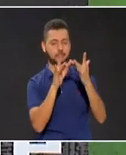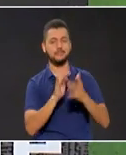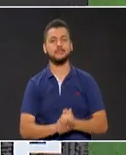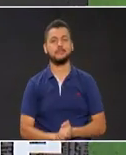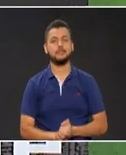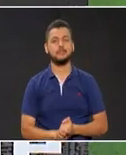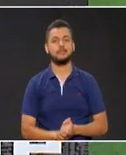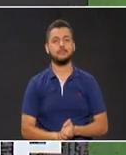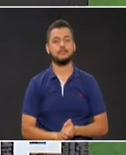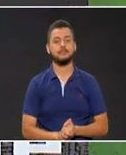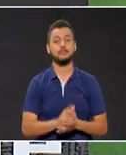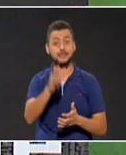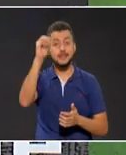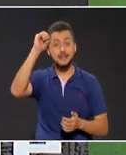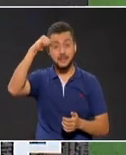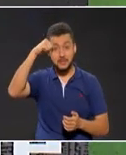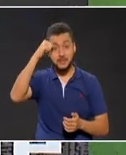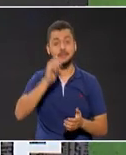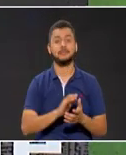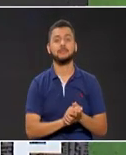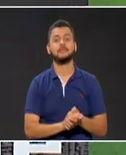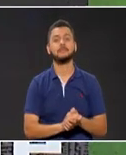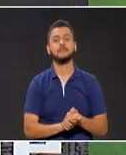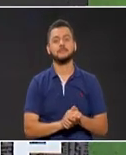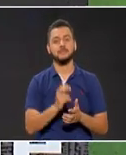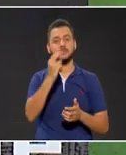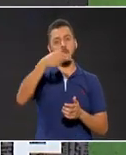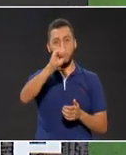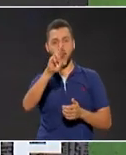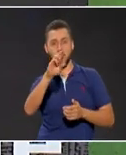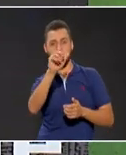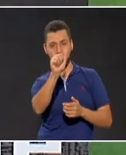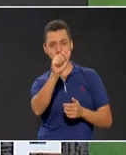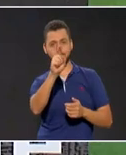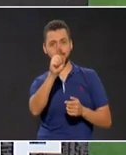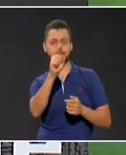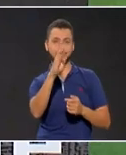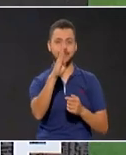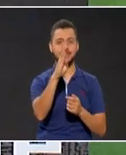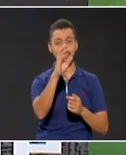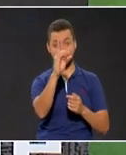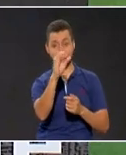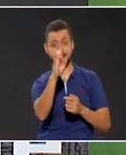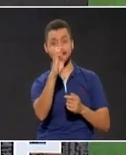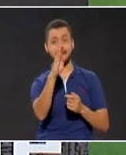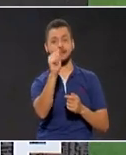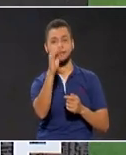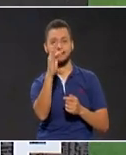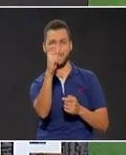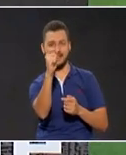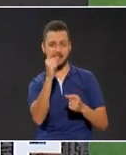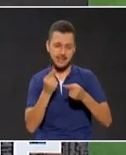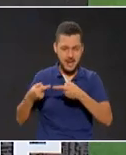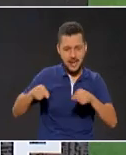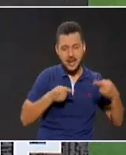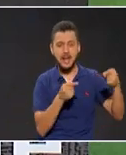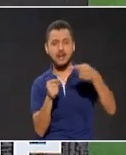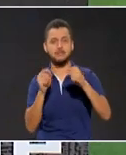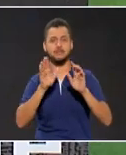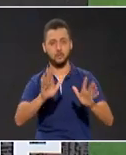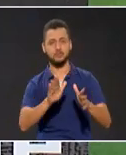estamos etiquetando con la hora del debate, este debate de candidatos a la alcaldía de Medellín que tenemos en este momento